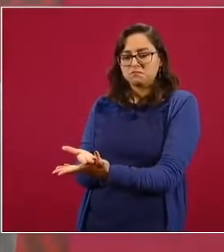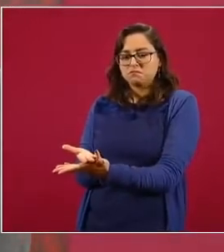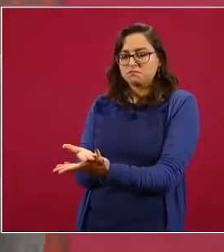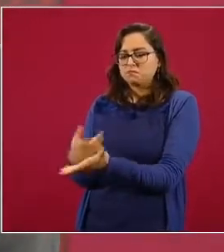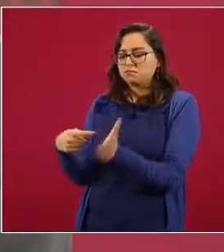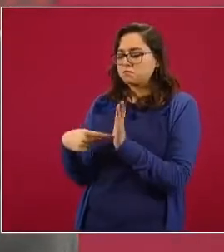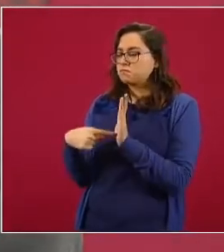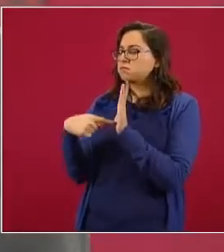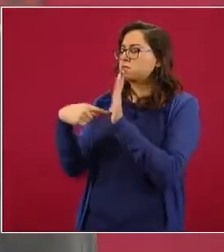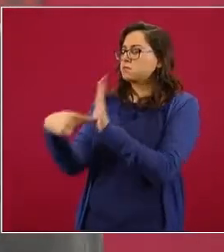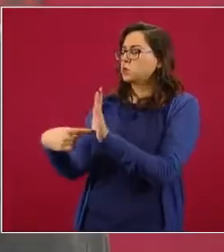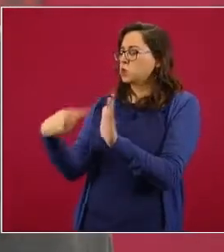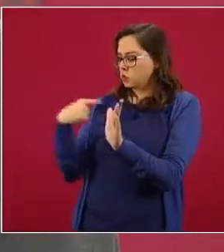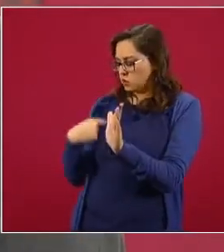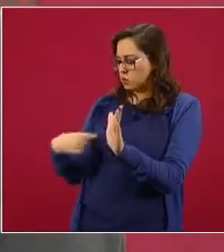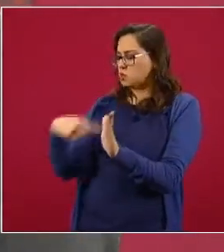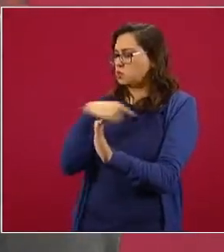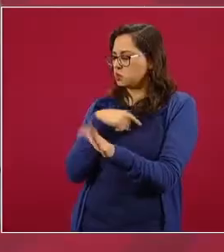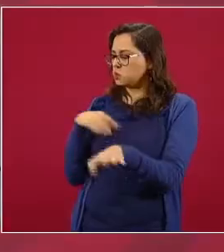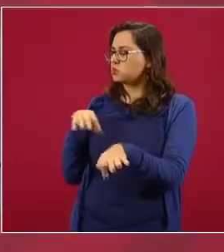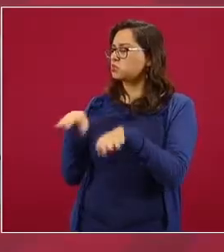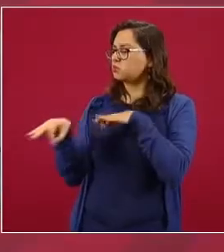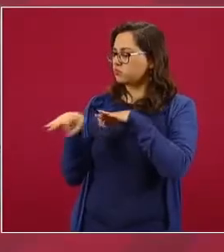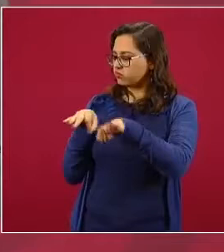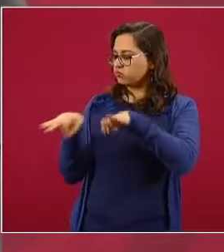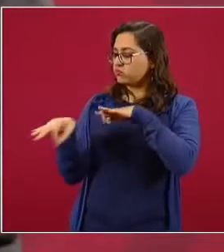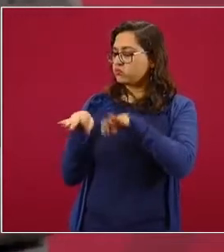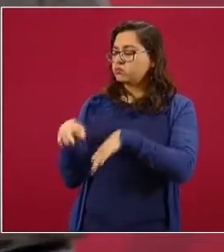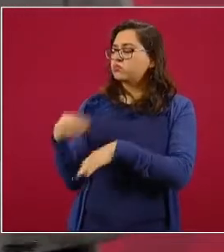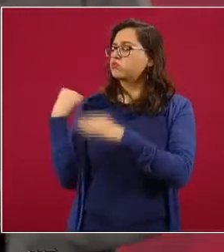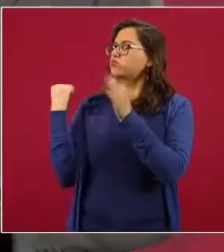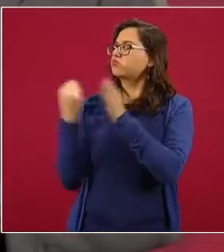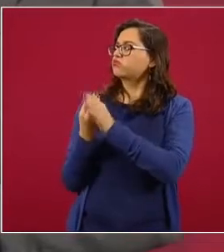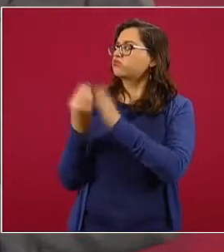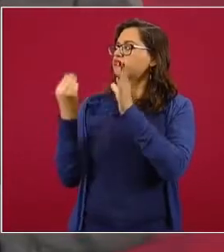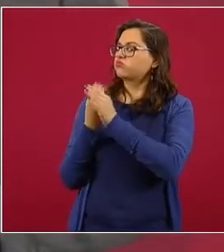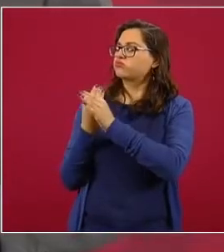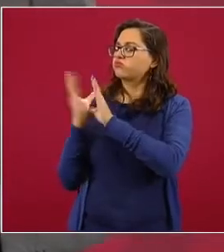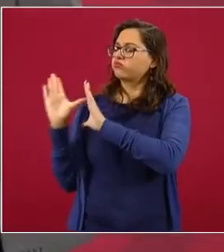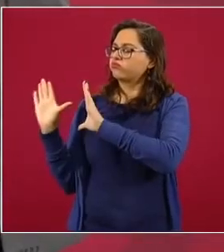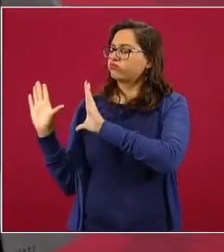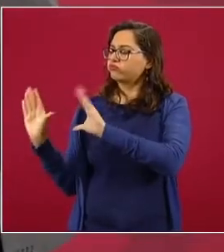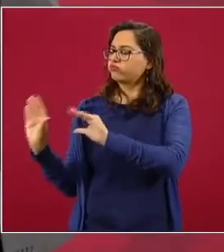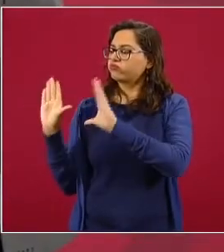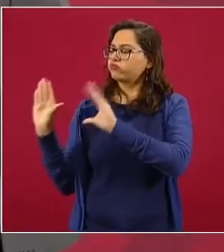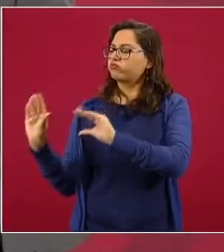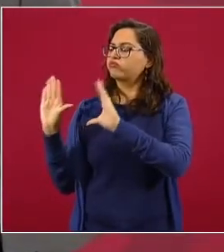para comprobar que habían llevado a cabo una capacitación